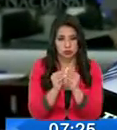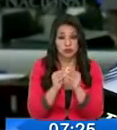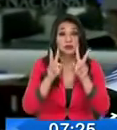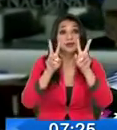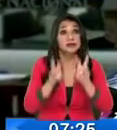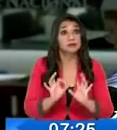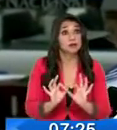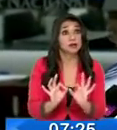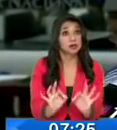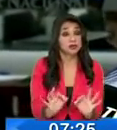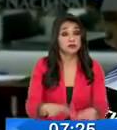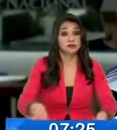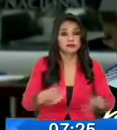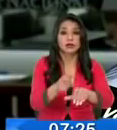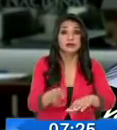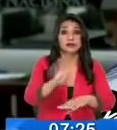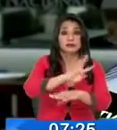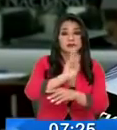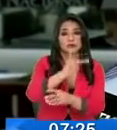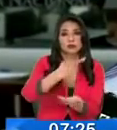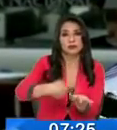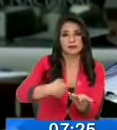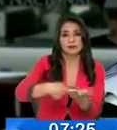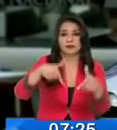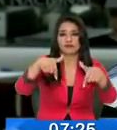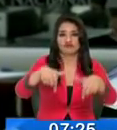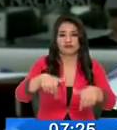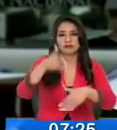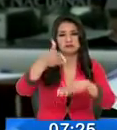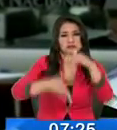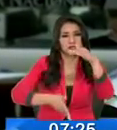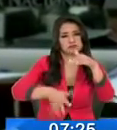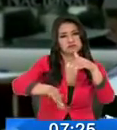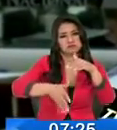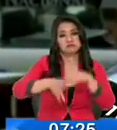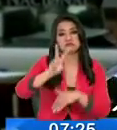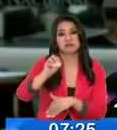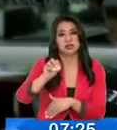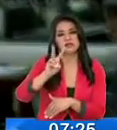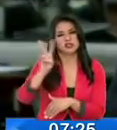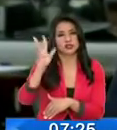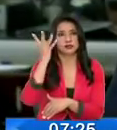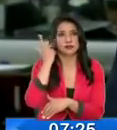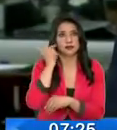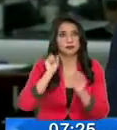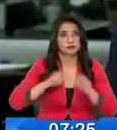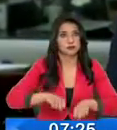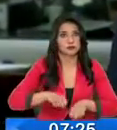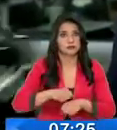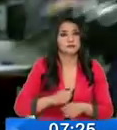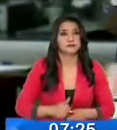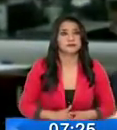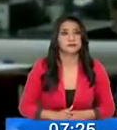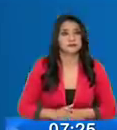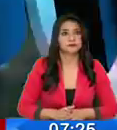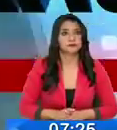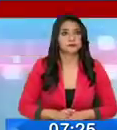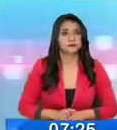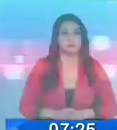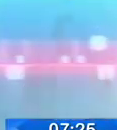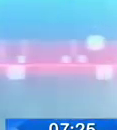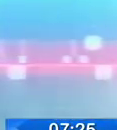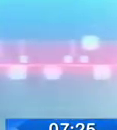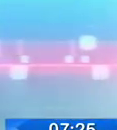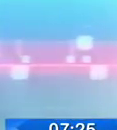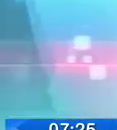ya en el pleno para segundo debate acá en un plazo de alrededor de 20, 22 días. Hasta el 11 de noviembre en el... Es tiempo